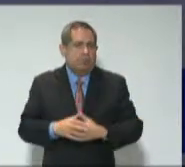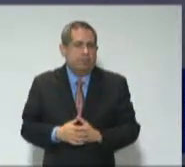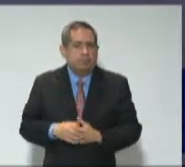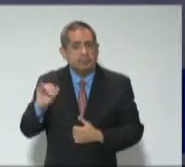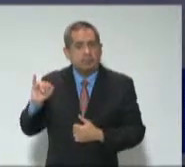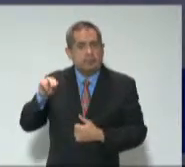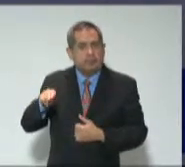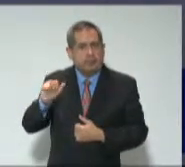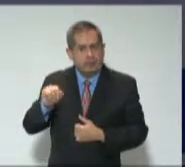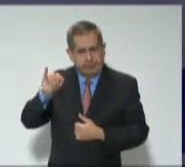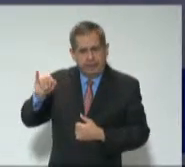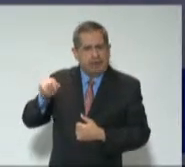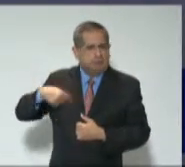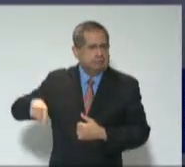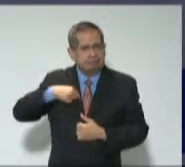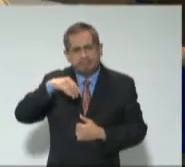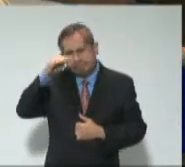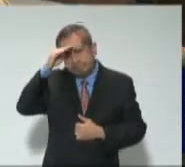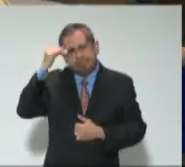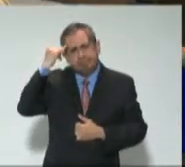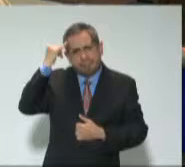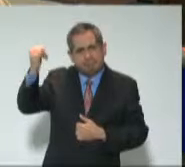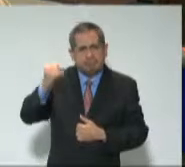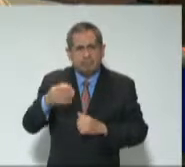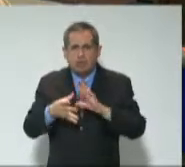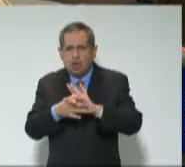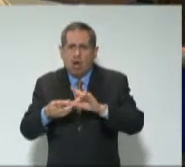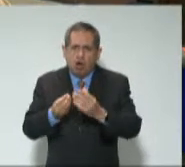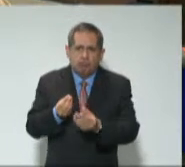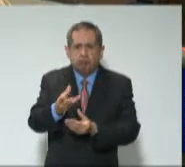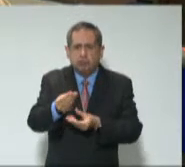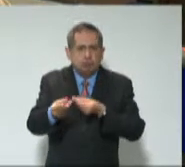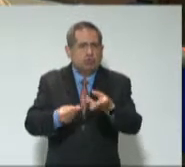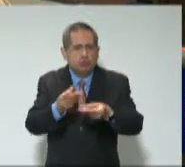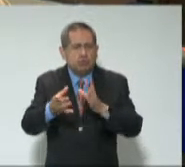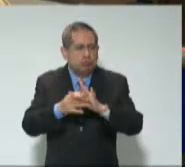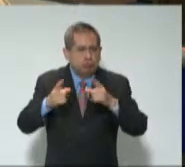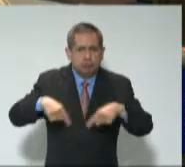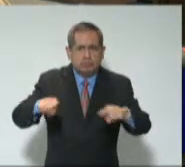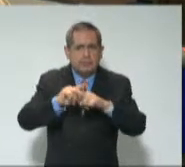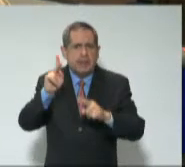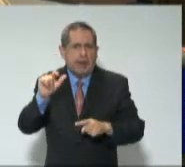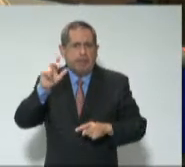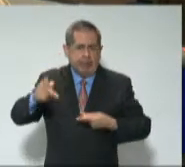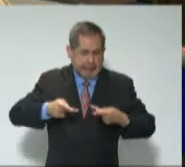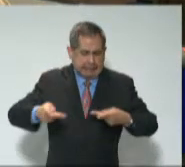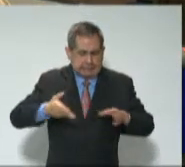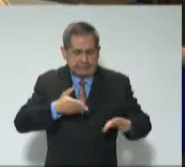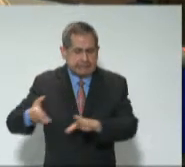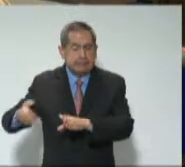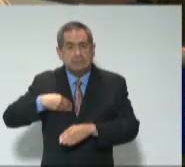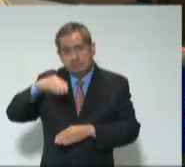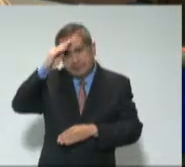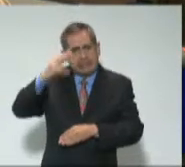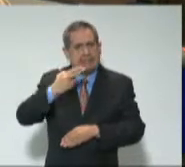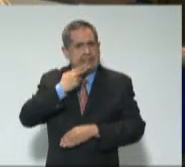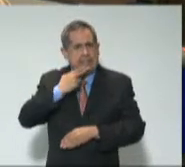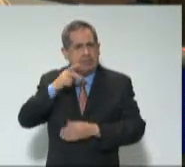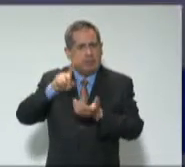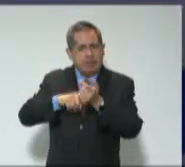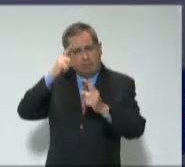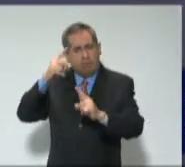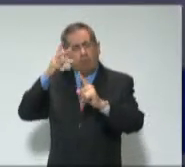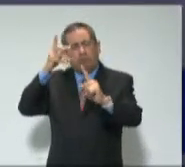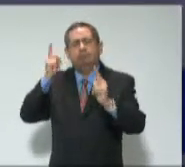queremos contribuir a la formulación e implementación de una estrategia con esta visión que propicie un contexto de